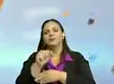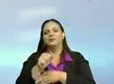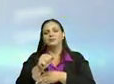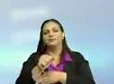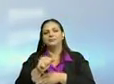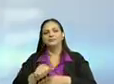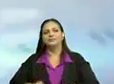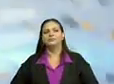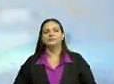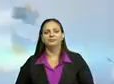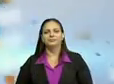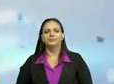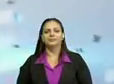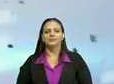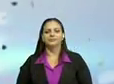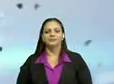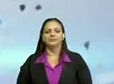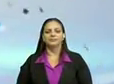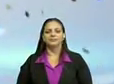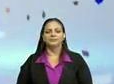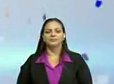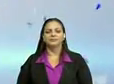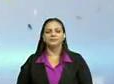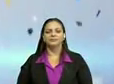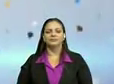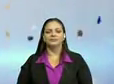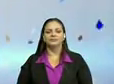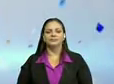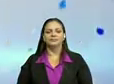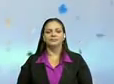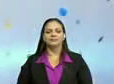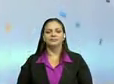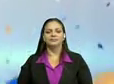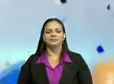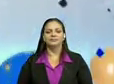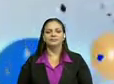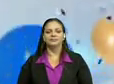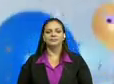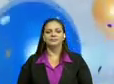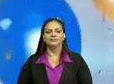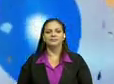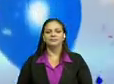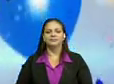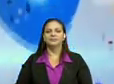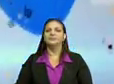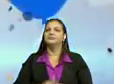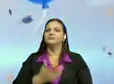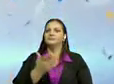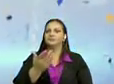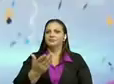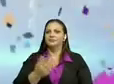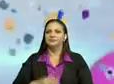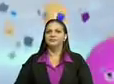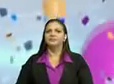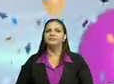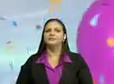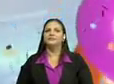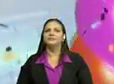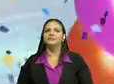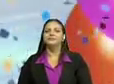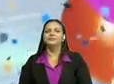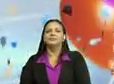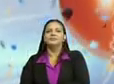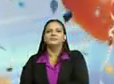Carmita! ¡Feliz cumpleaños a la Choli, también la esposa de Miller! Fue la que hizo los pollos. ¡Ah, qué rico! ¡Claro! ¡Que